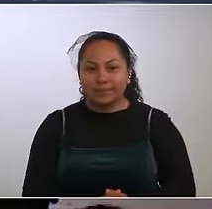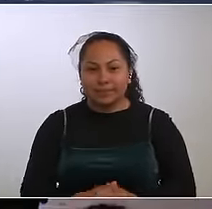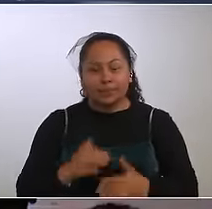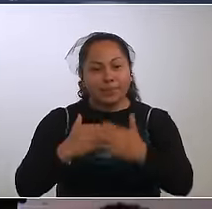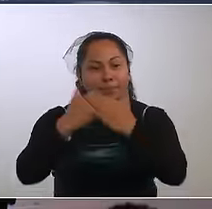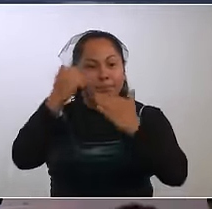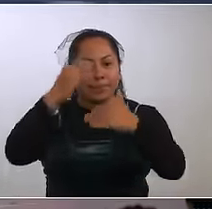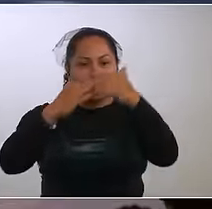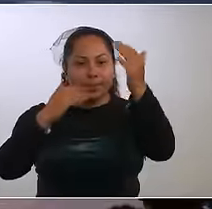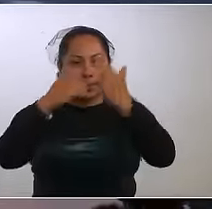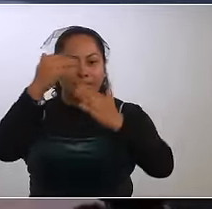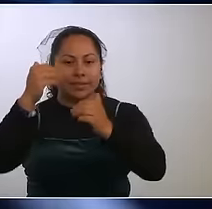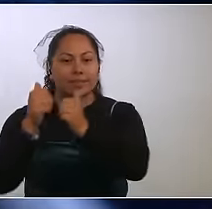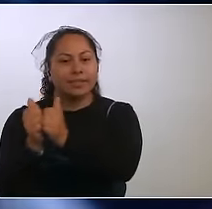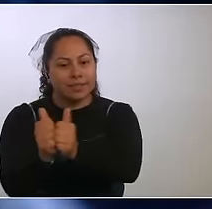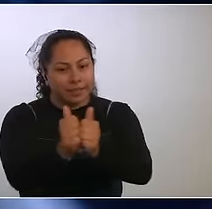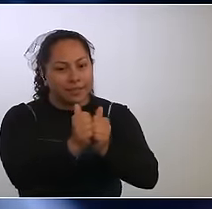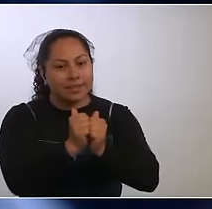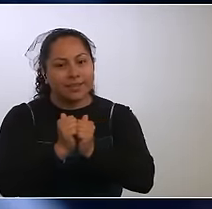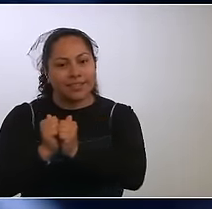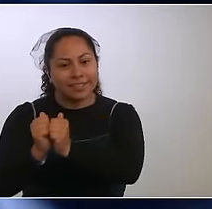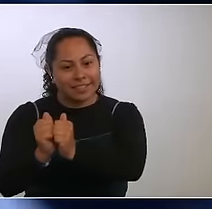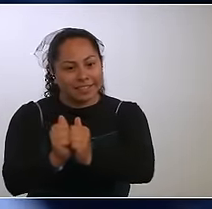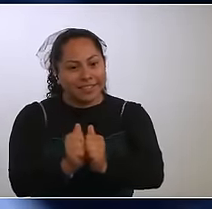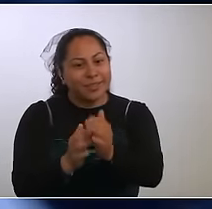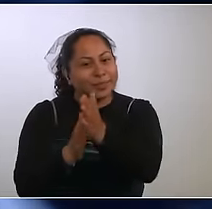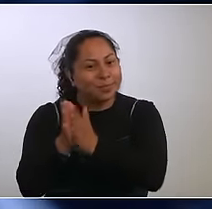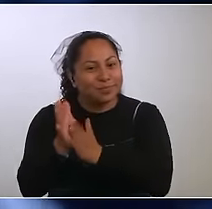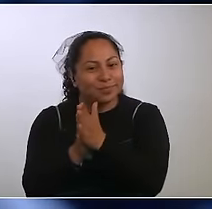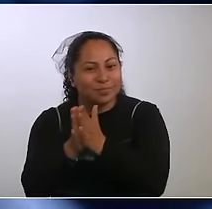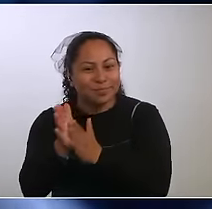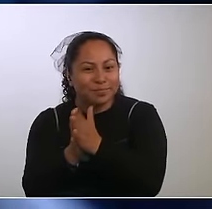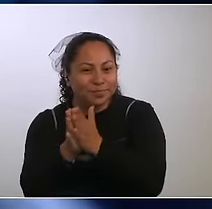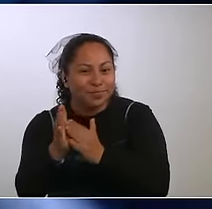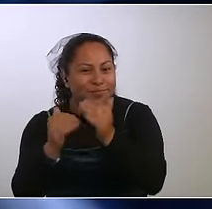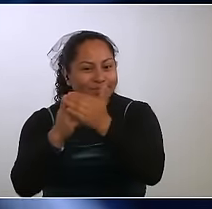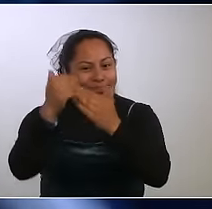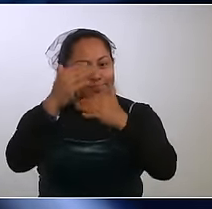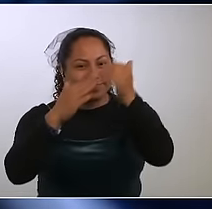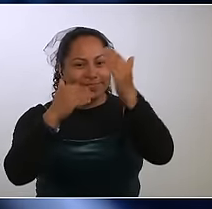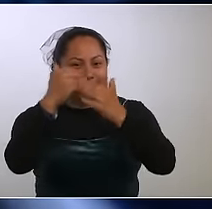Building together. Who is ready to build the church together?